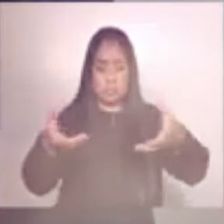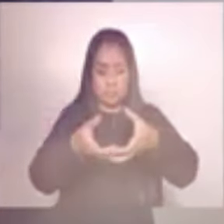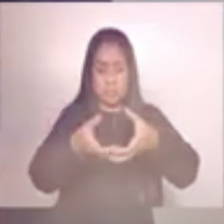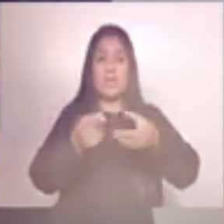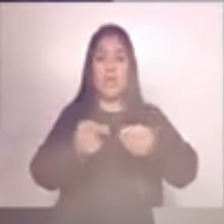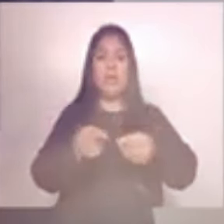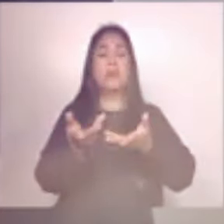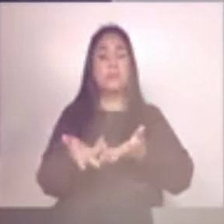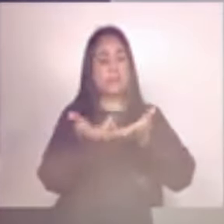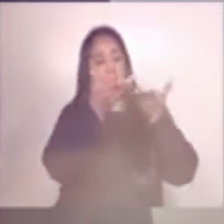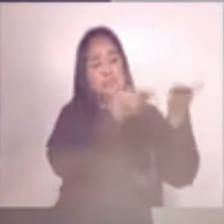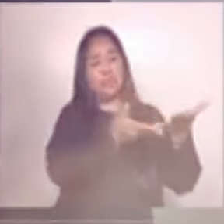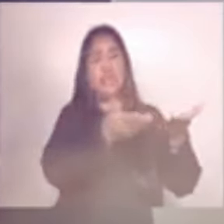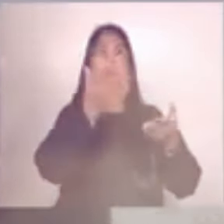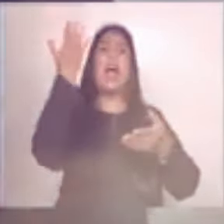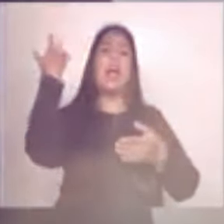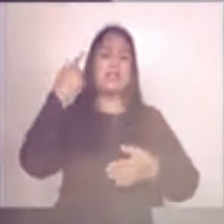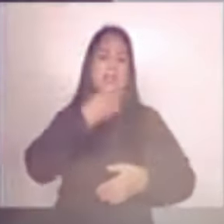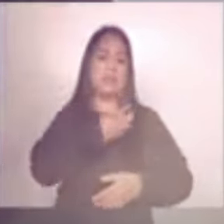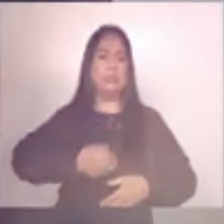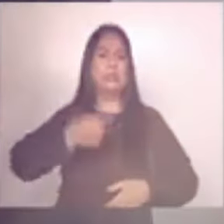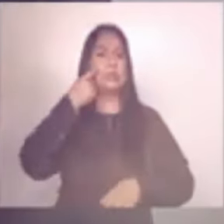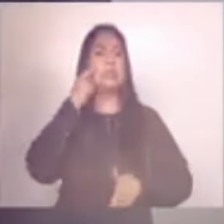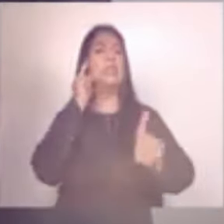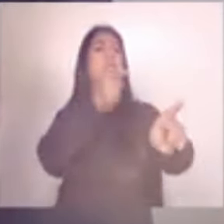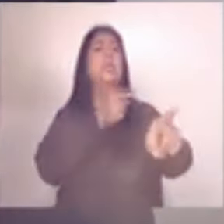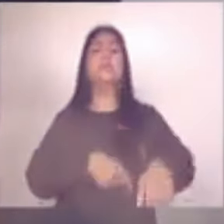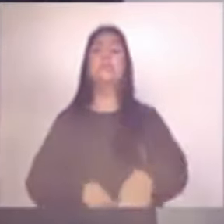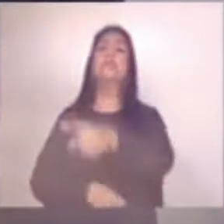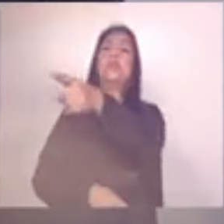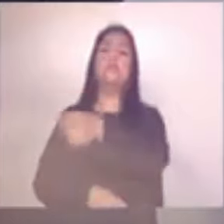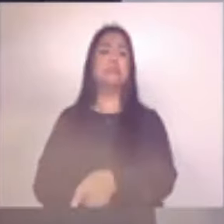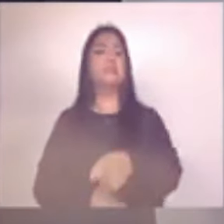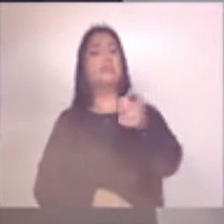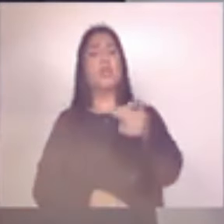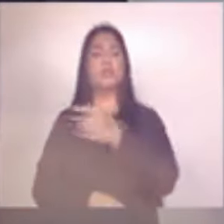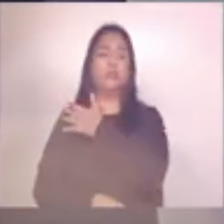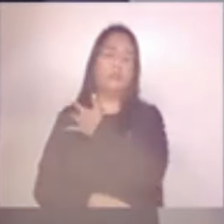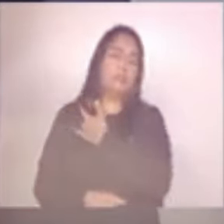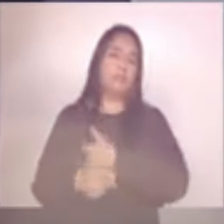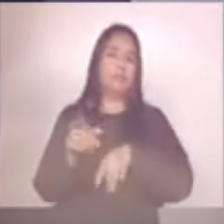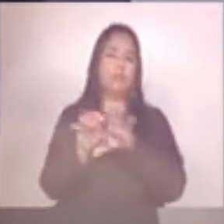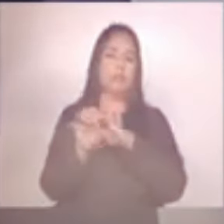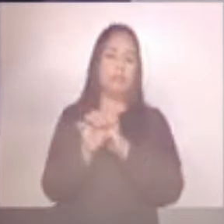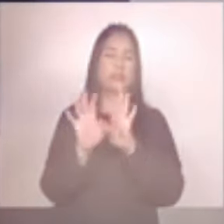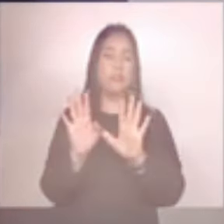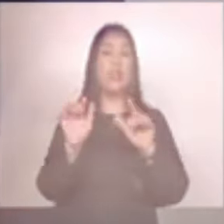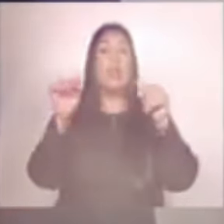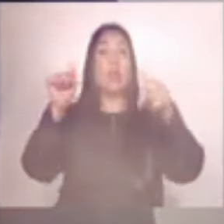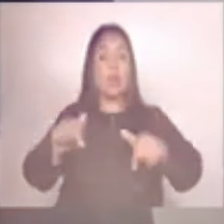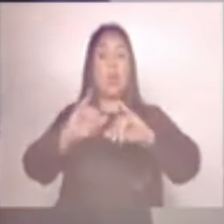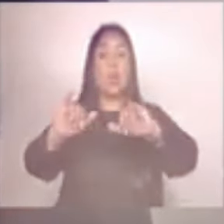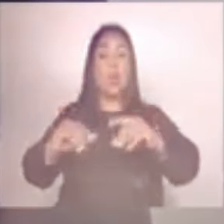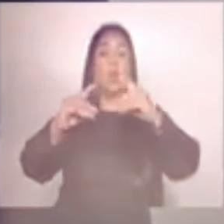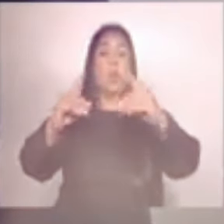y discrecional del Presidente de la República. La Defensoría de la Mujer Indígena será dirigida por